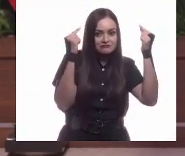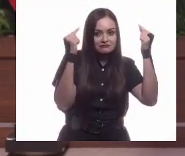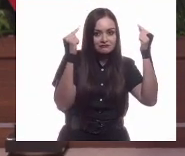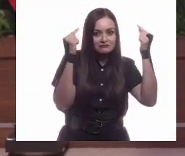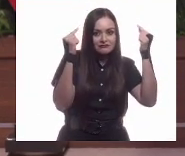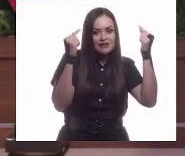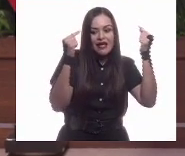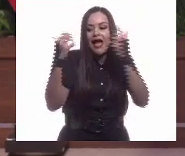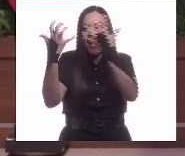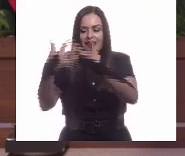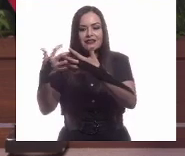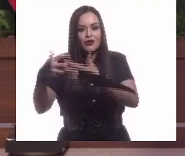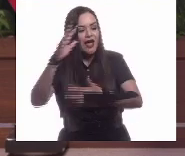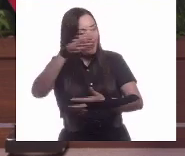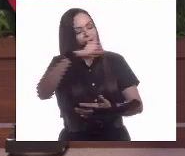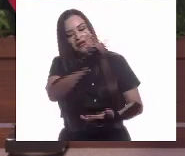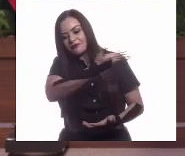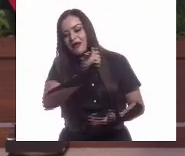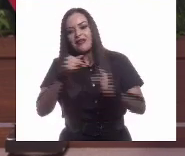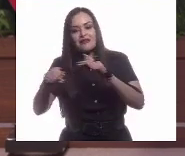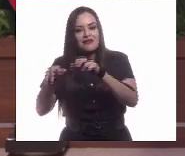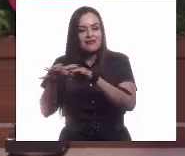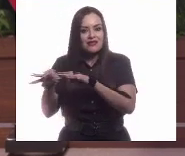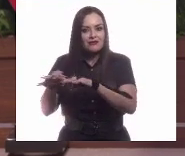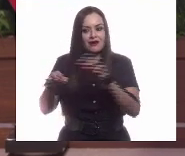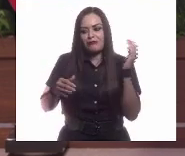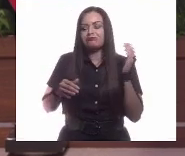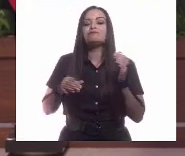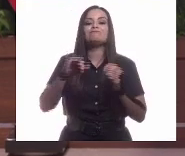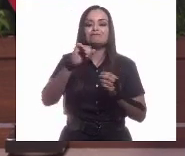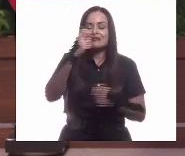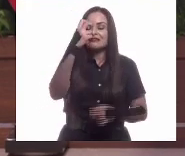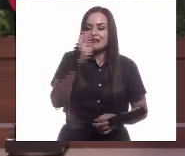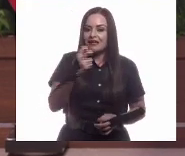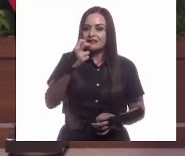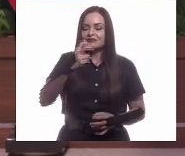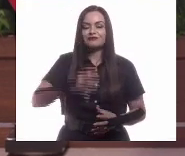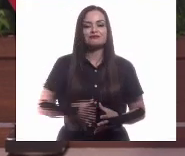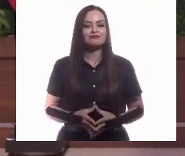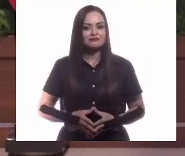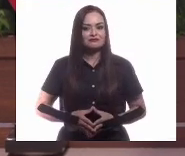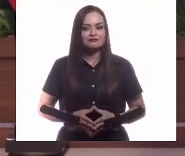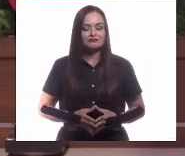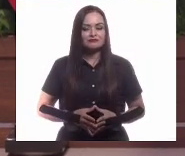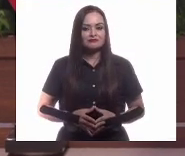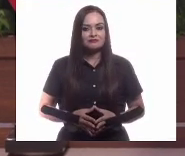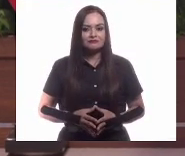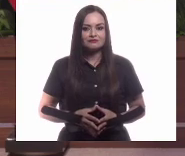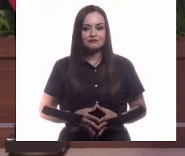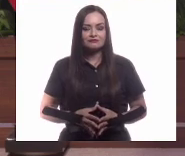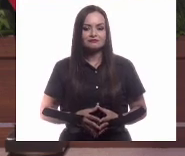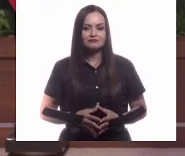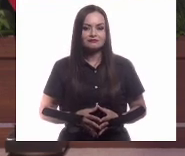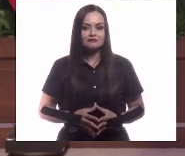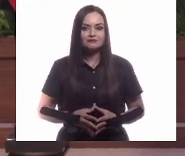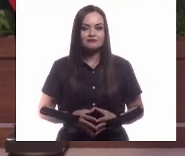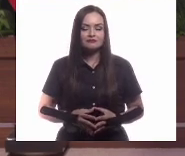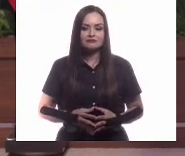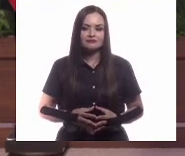la propia empresa donde están practicando los pueda contratar porque les sirve, por supuesto, como entrenamiento. Por último,